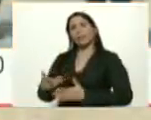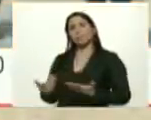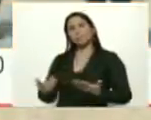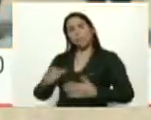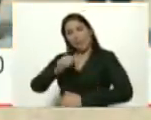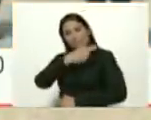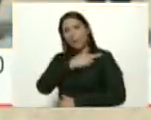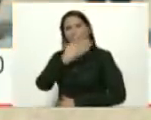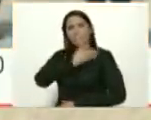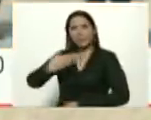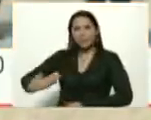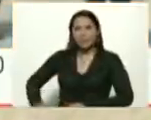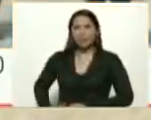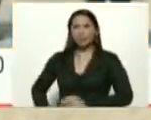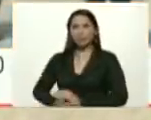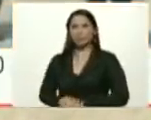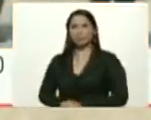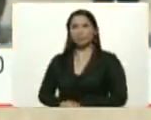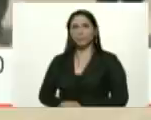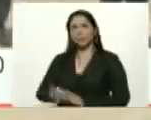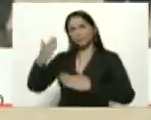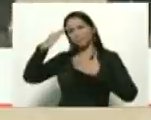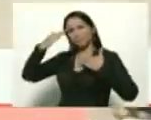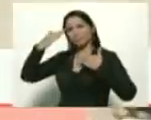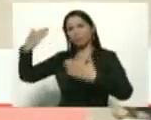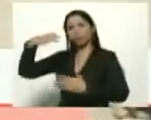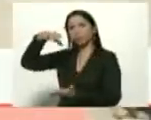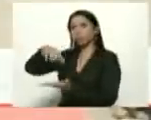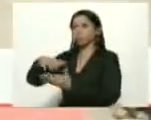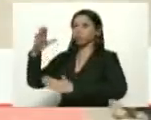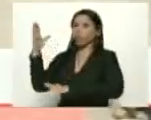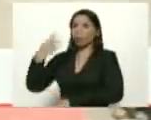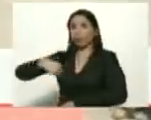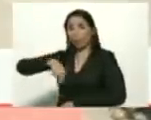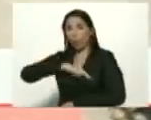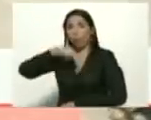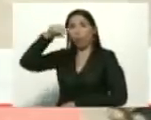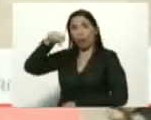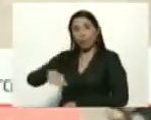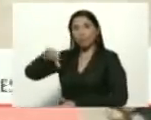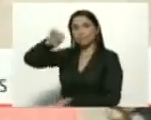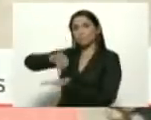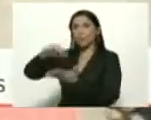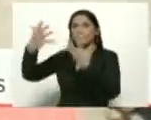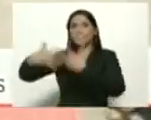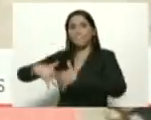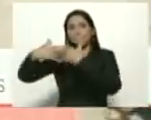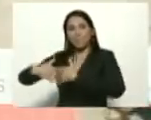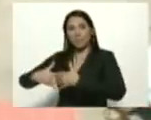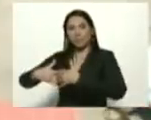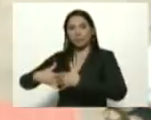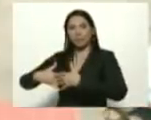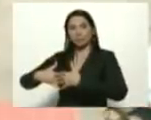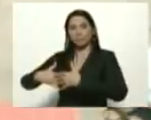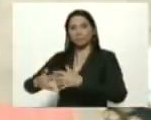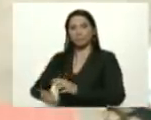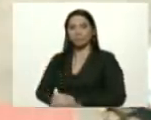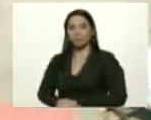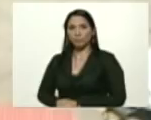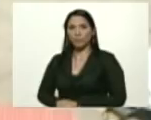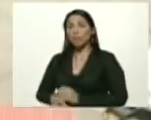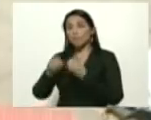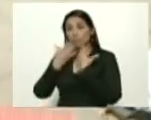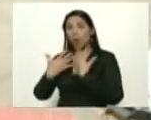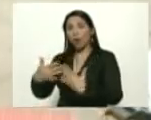jefe, presidente. Saludo desde el estado Lara. Nos encontramos en la sede de la empresa Pedro Camejo, y con